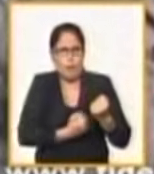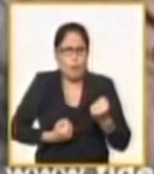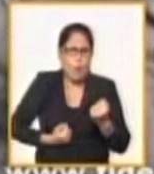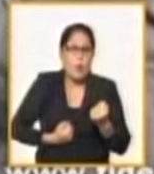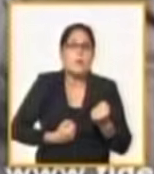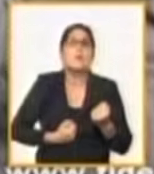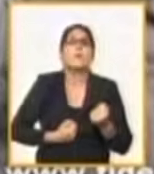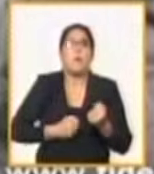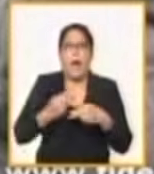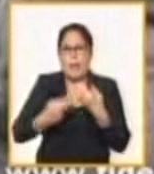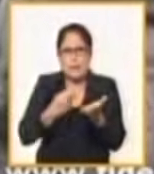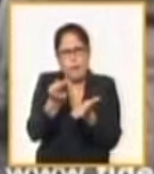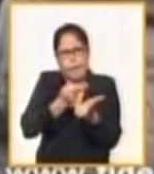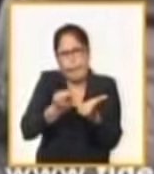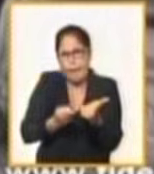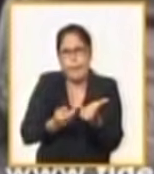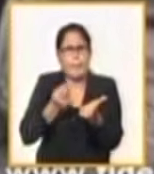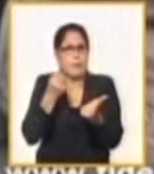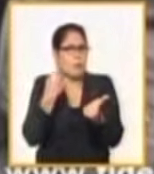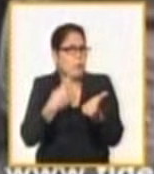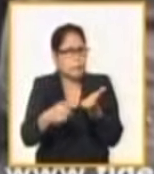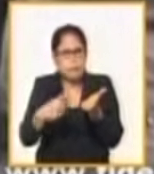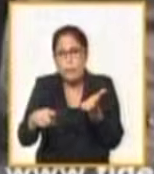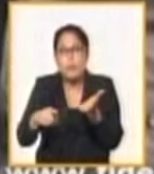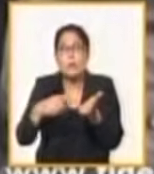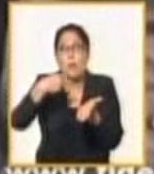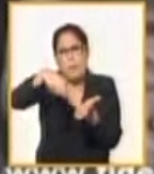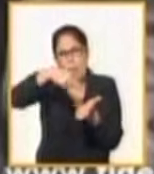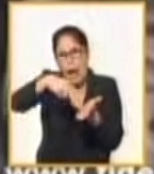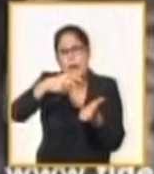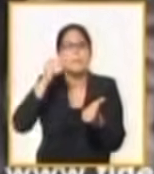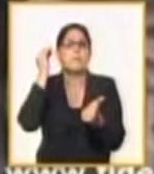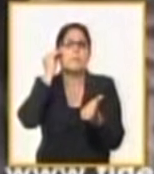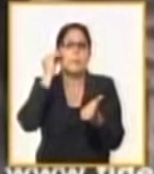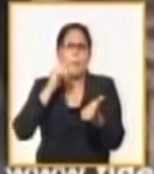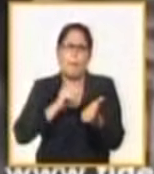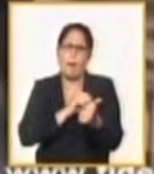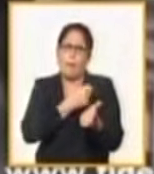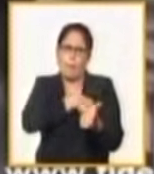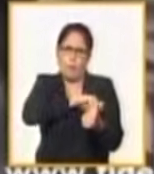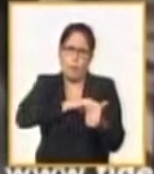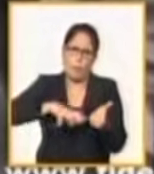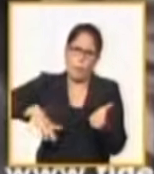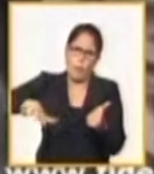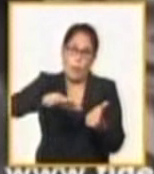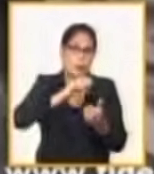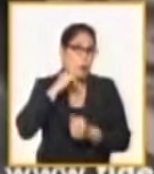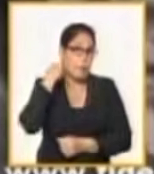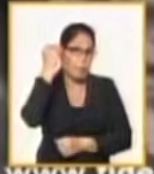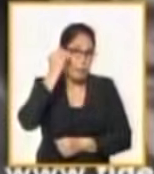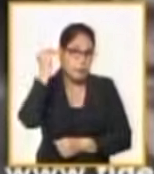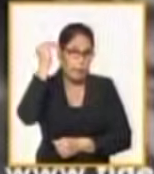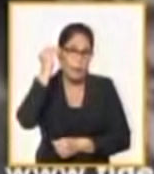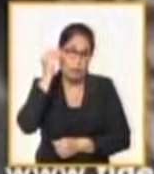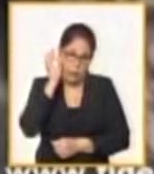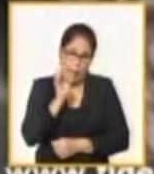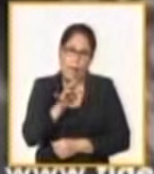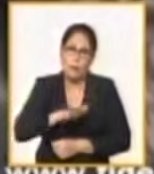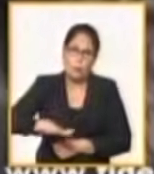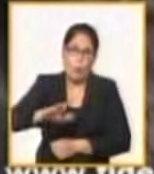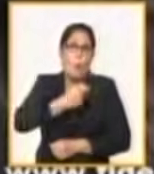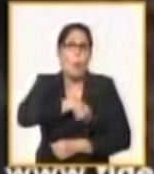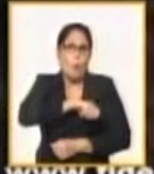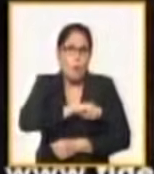obra revolucionaria. Y creemos que es una aspiración justa de